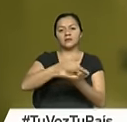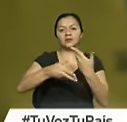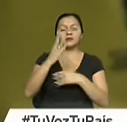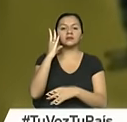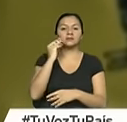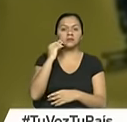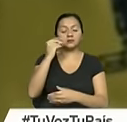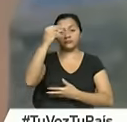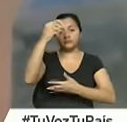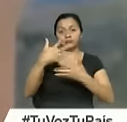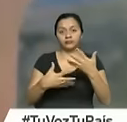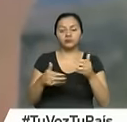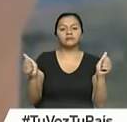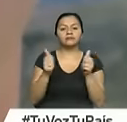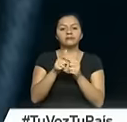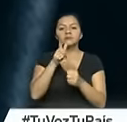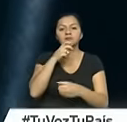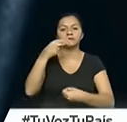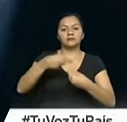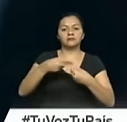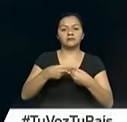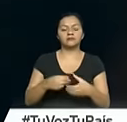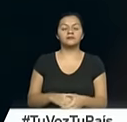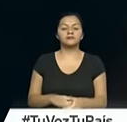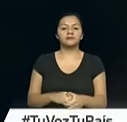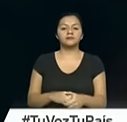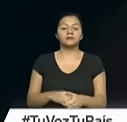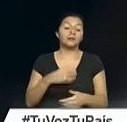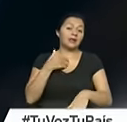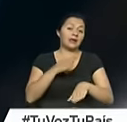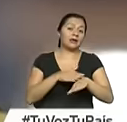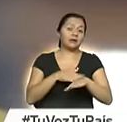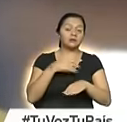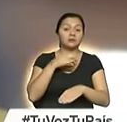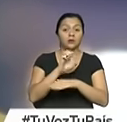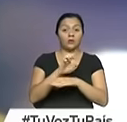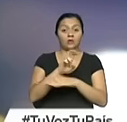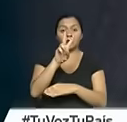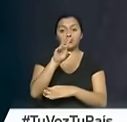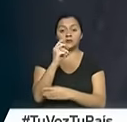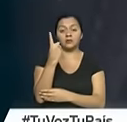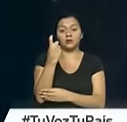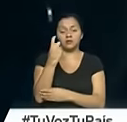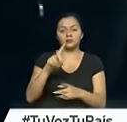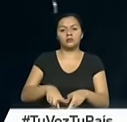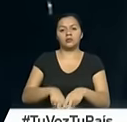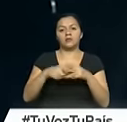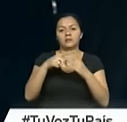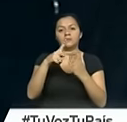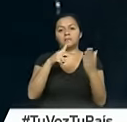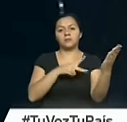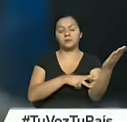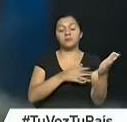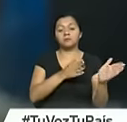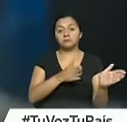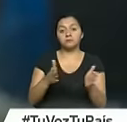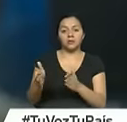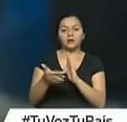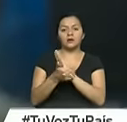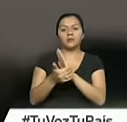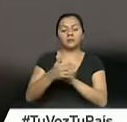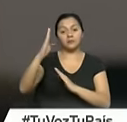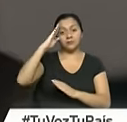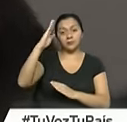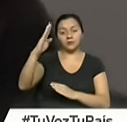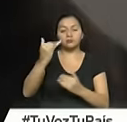y conocimiento junto con los participantes. En el caso de Ecuador, en 2011 inició el programa de capacitaciones